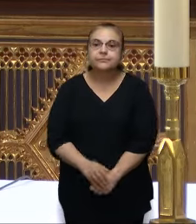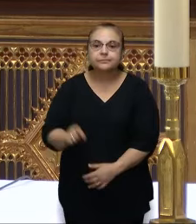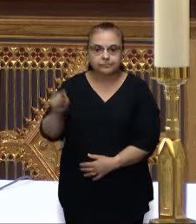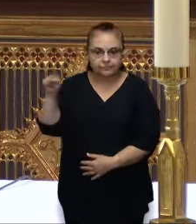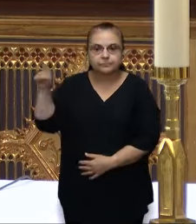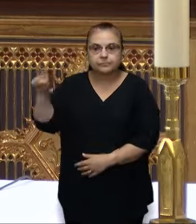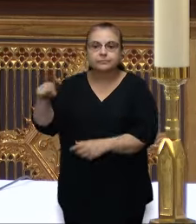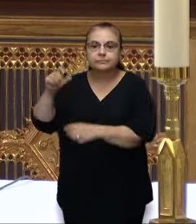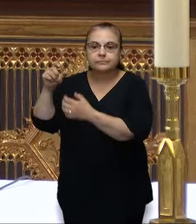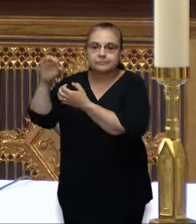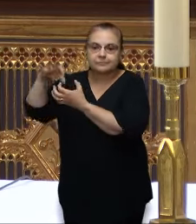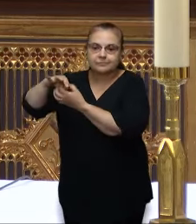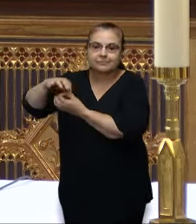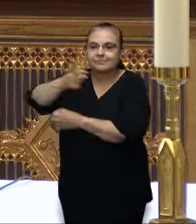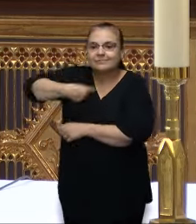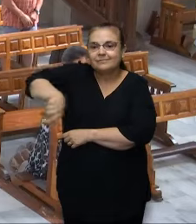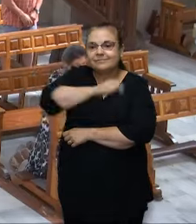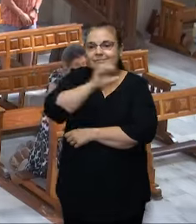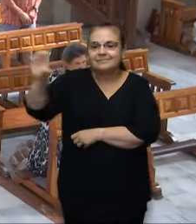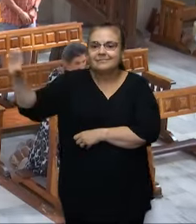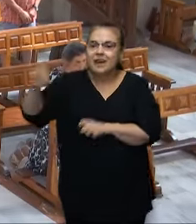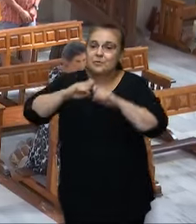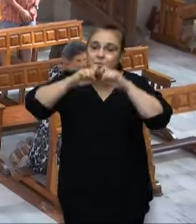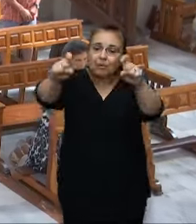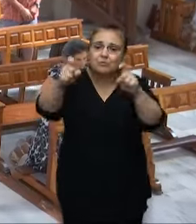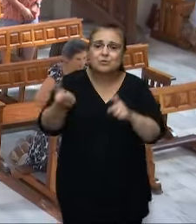Este es el Sacramento de nuestra